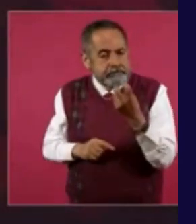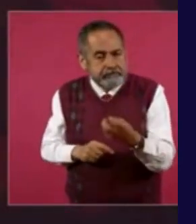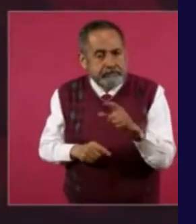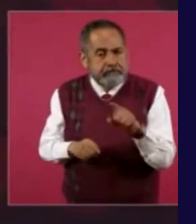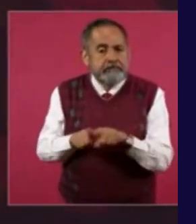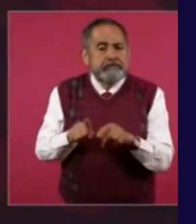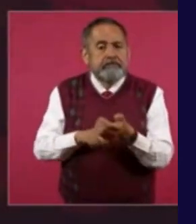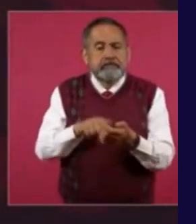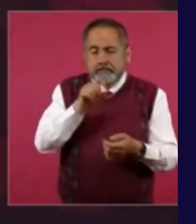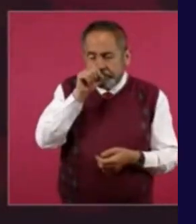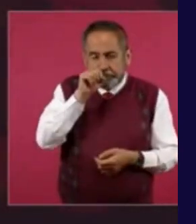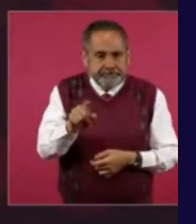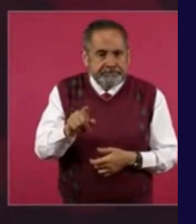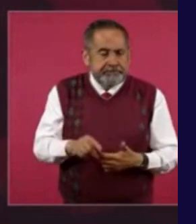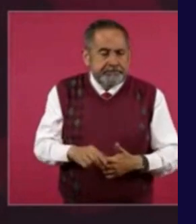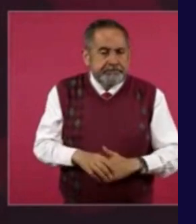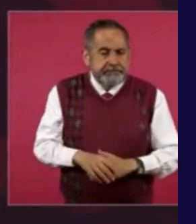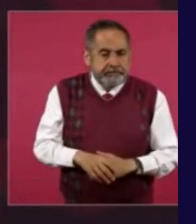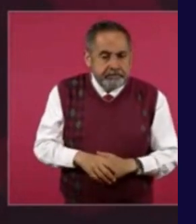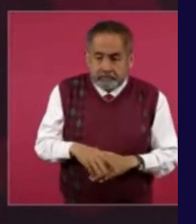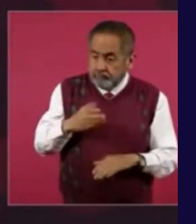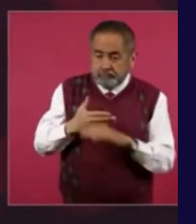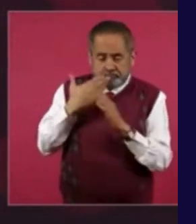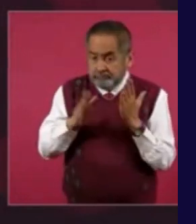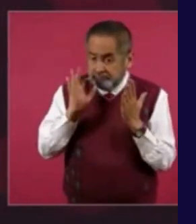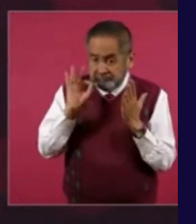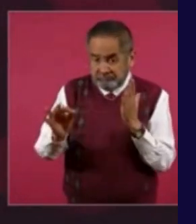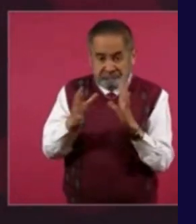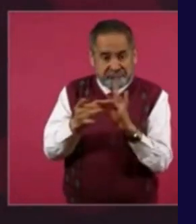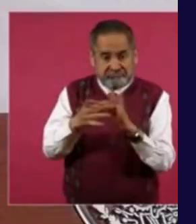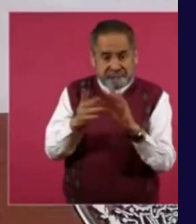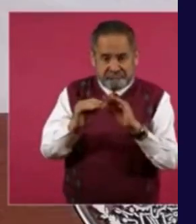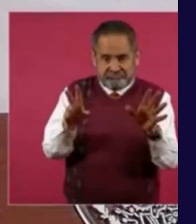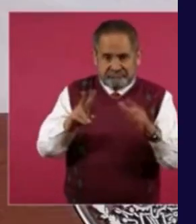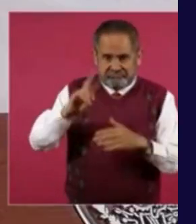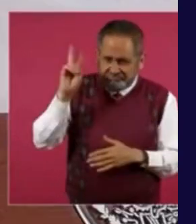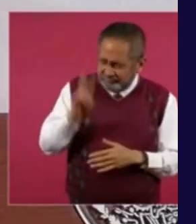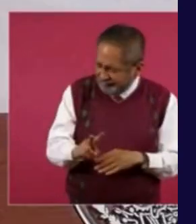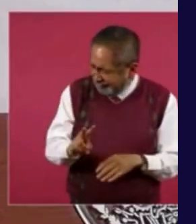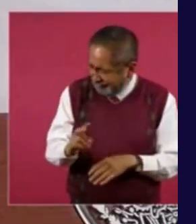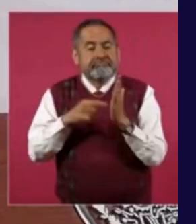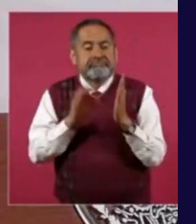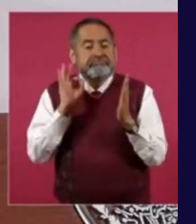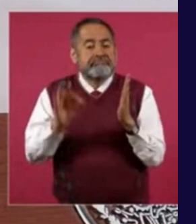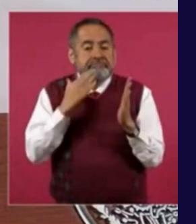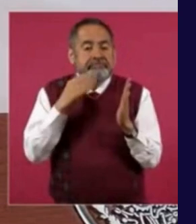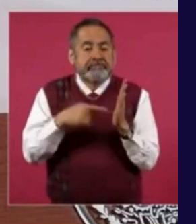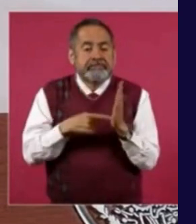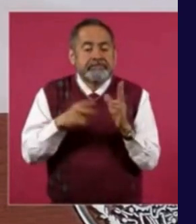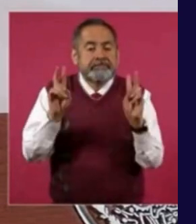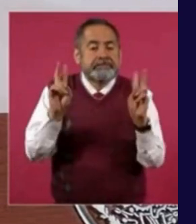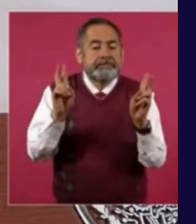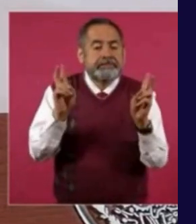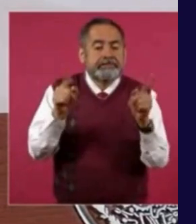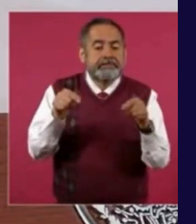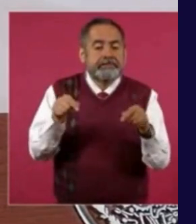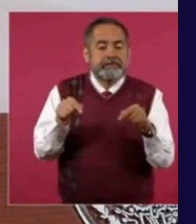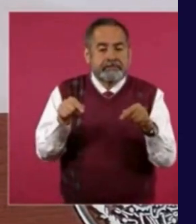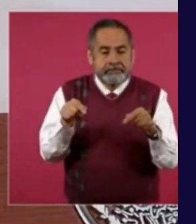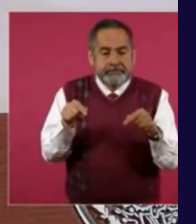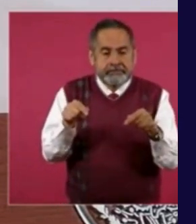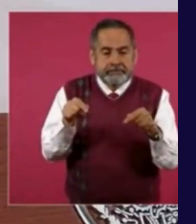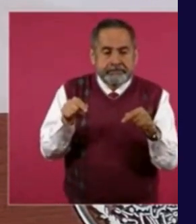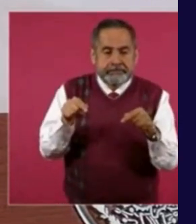la juventud combatir la corrupción y garantizar empleo para todos según el presidente la experiencia de García